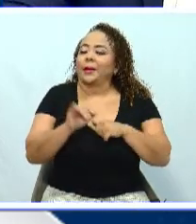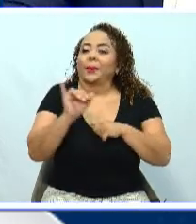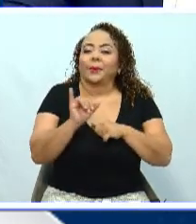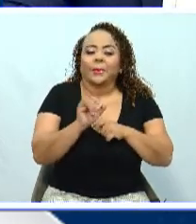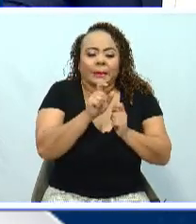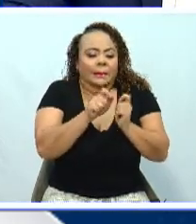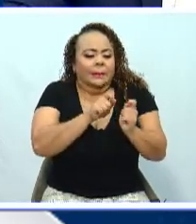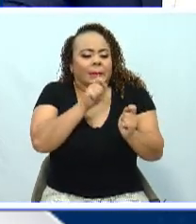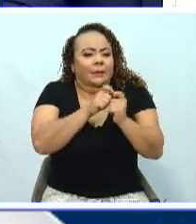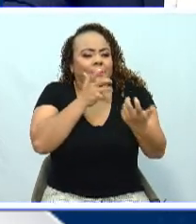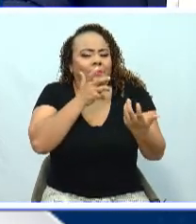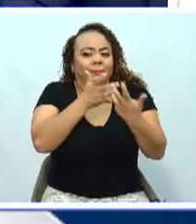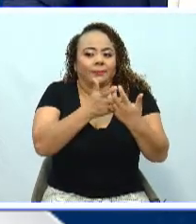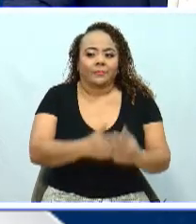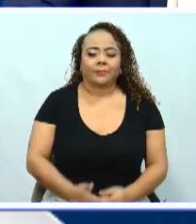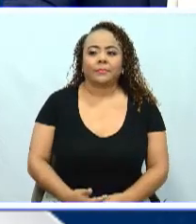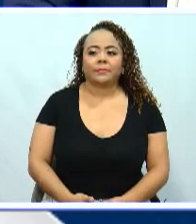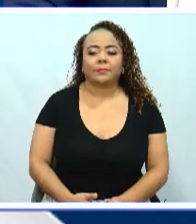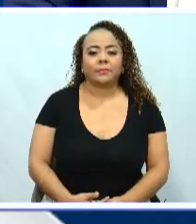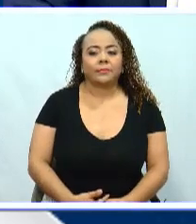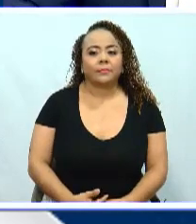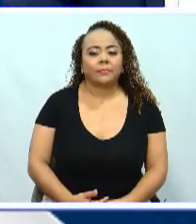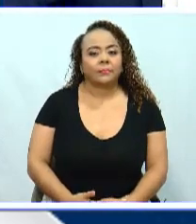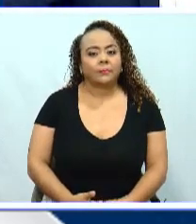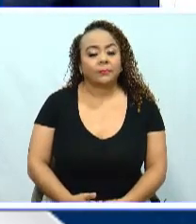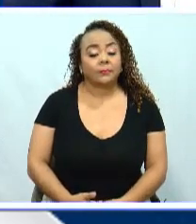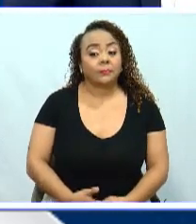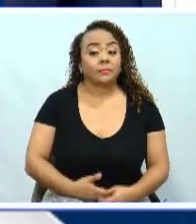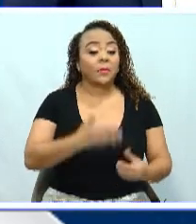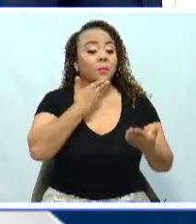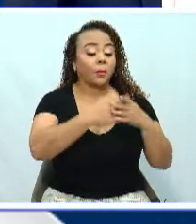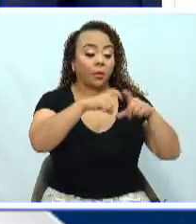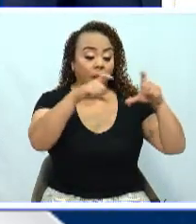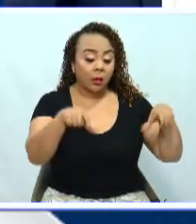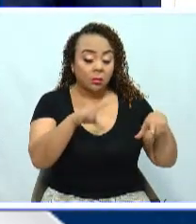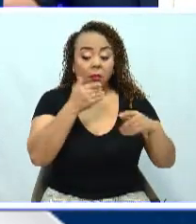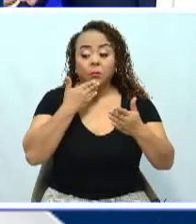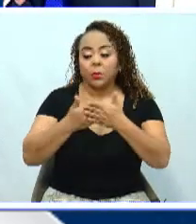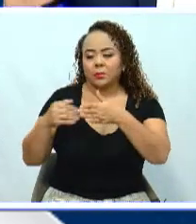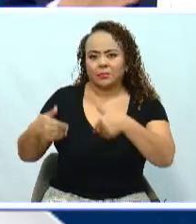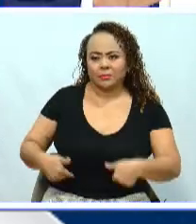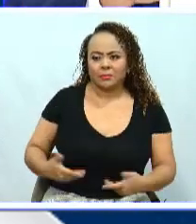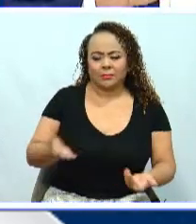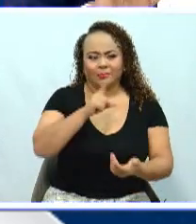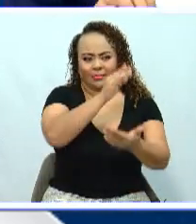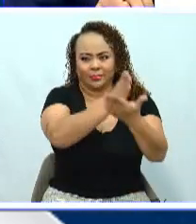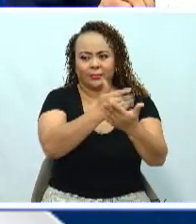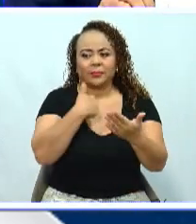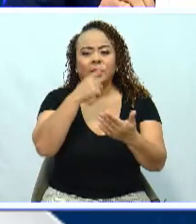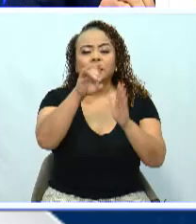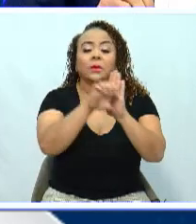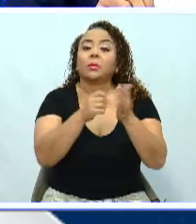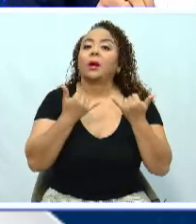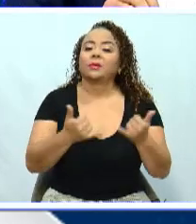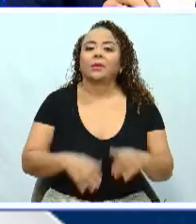exactitud Cristian lineal entre lo bueno en la cancha como jugador y lo bueno en el banquillo te interrumpo porque tenemos un ejemplo